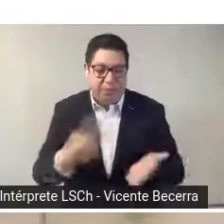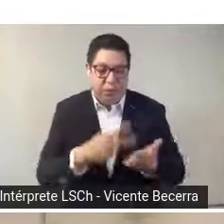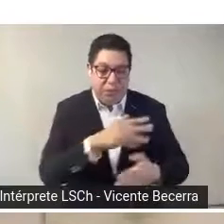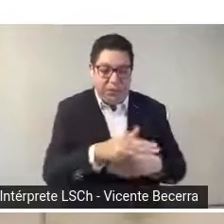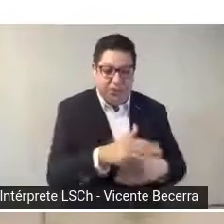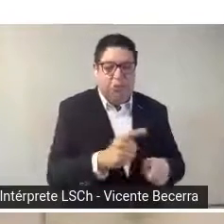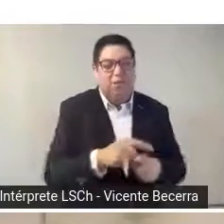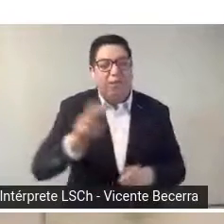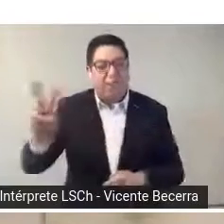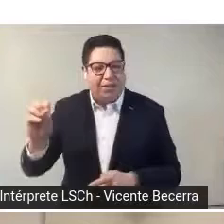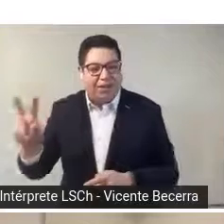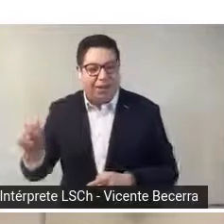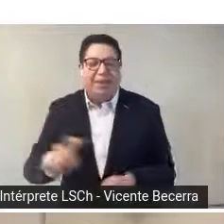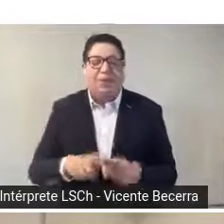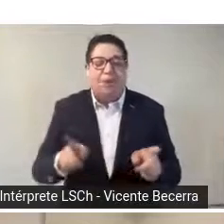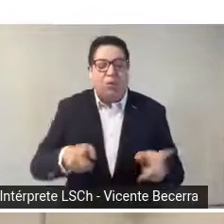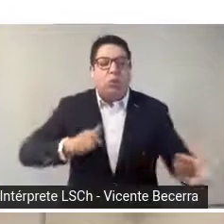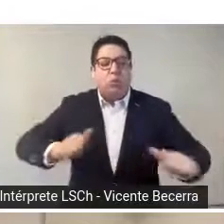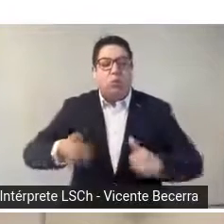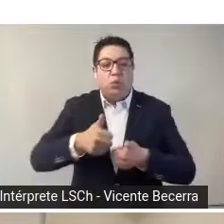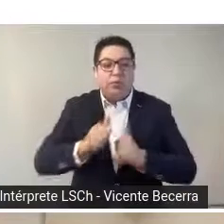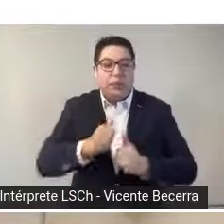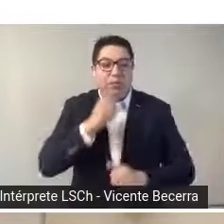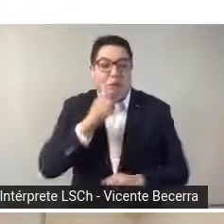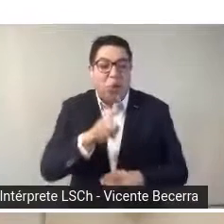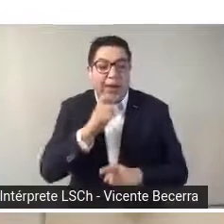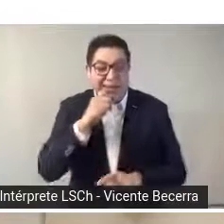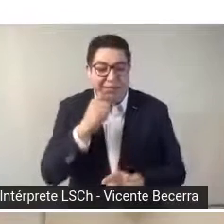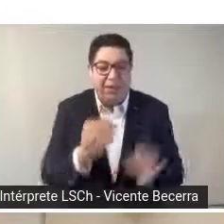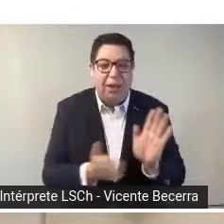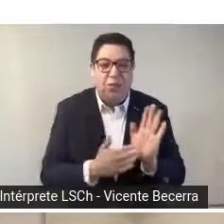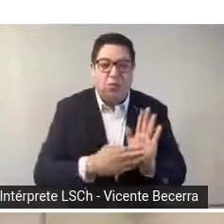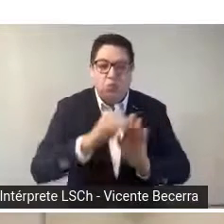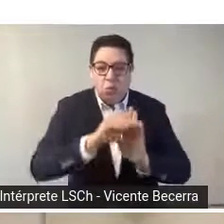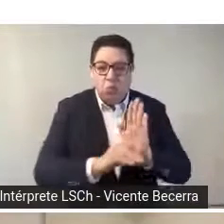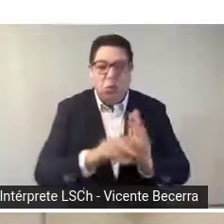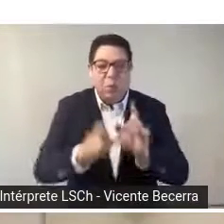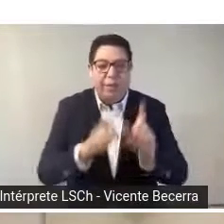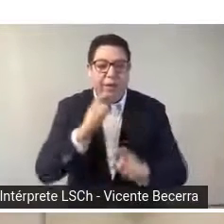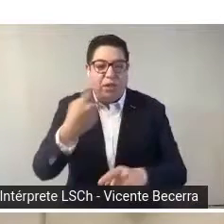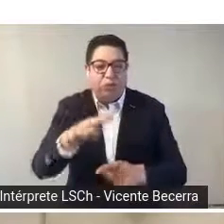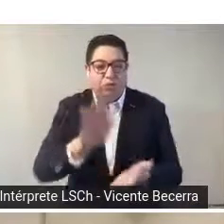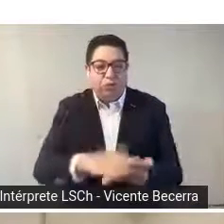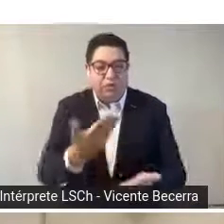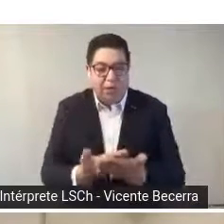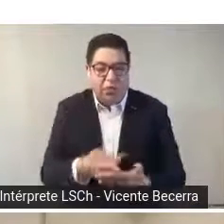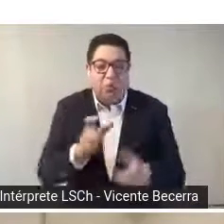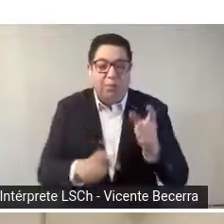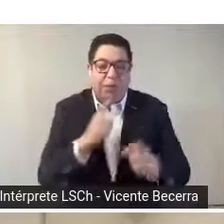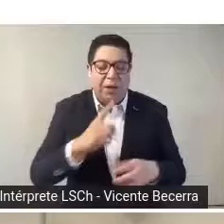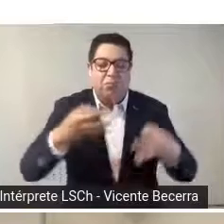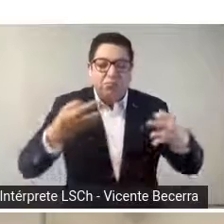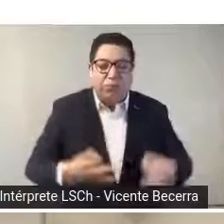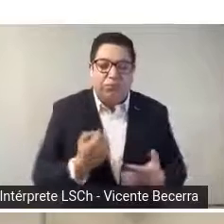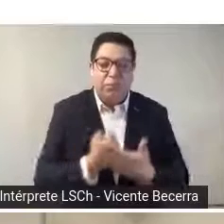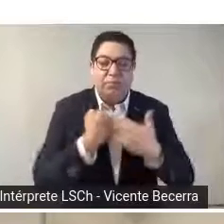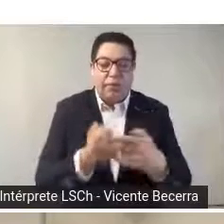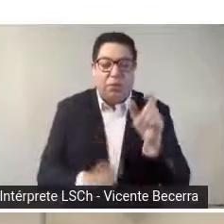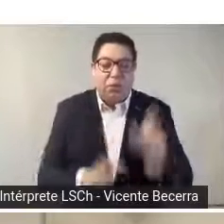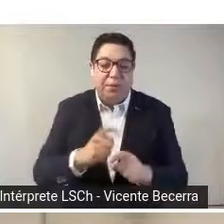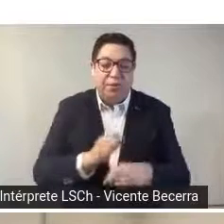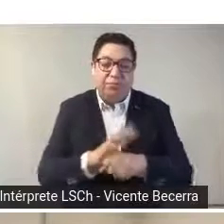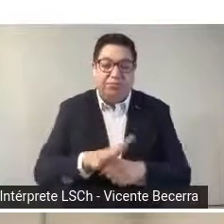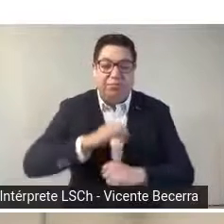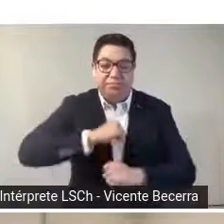lo tanto, uno de los grandes desafíos no solamente era implementar políticas públicas en salud que dieran respuesta a la pandemia, sino